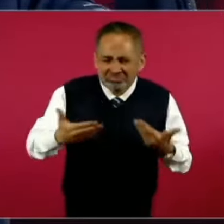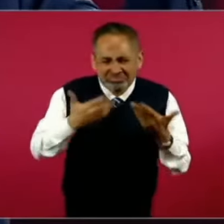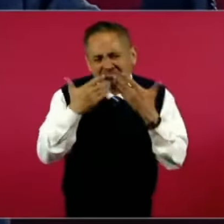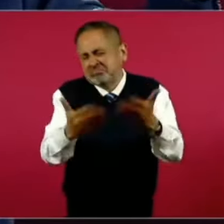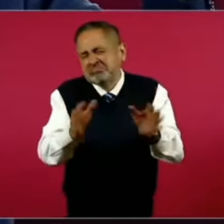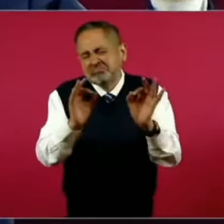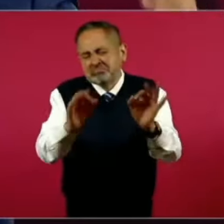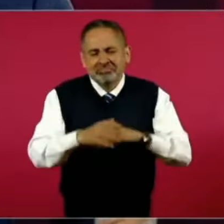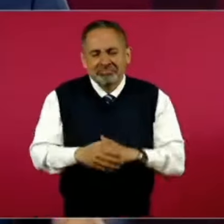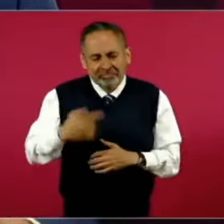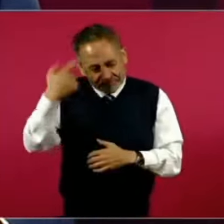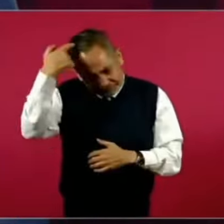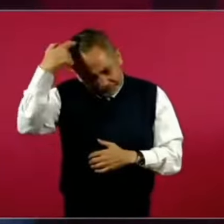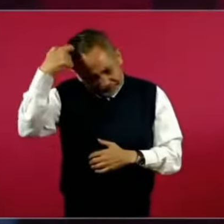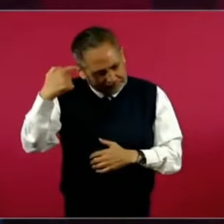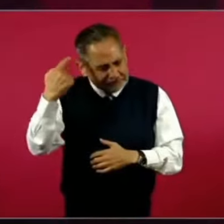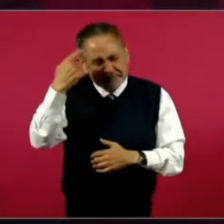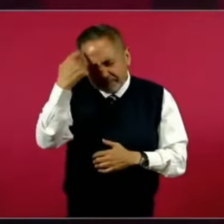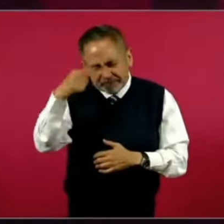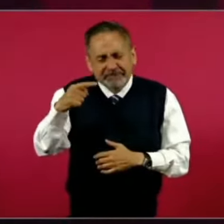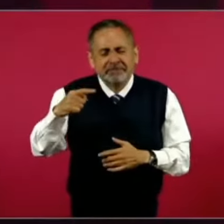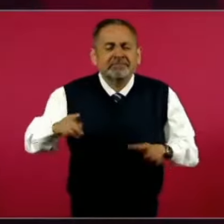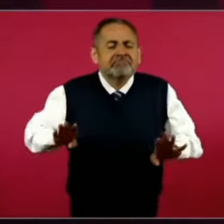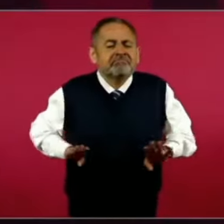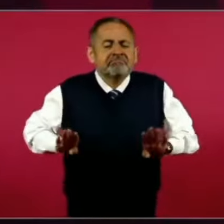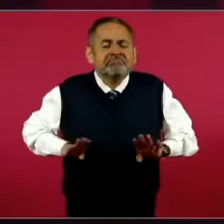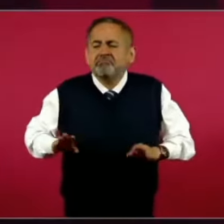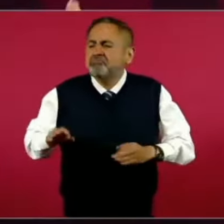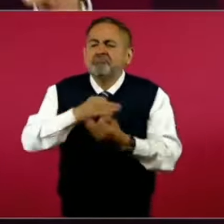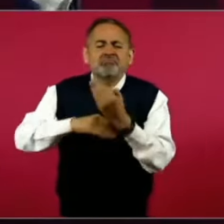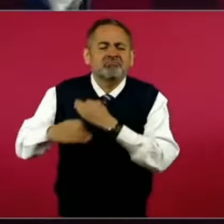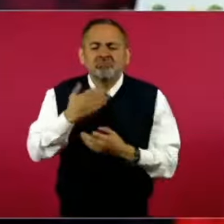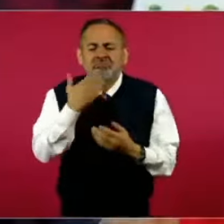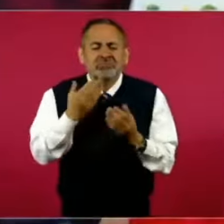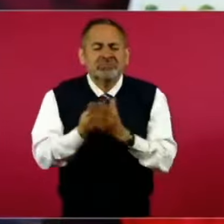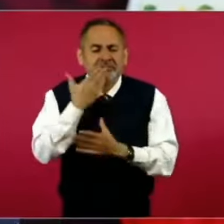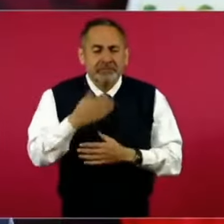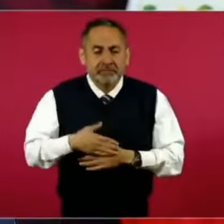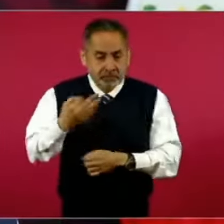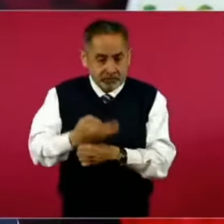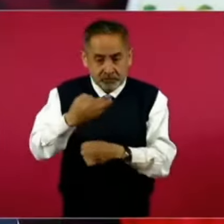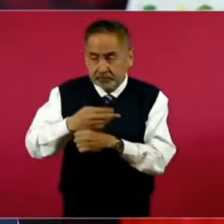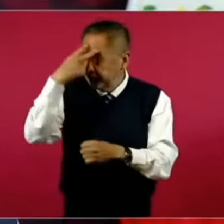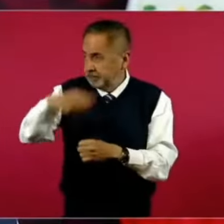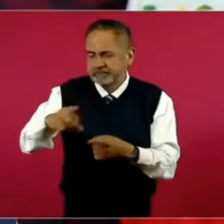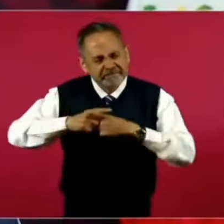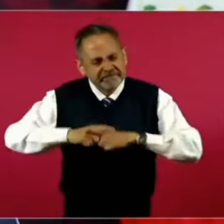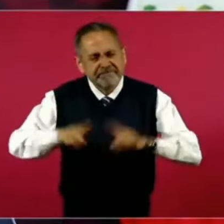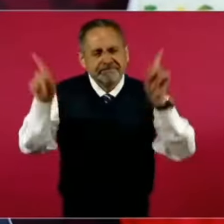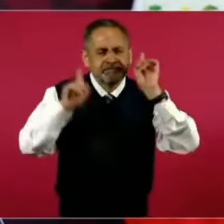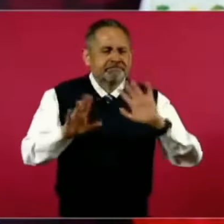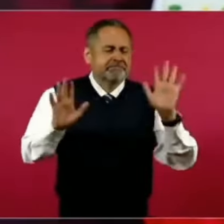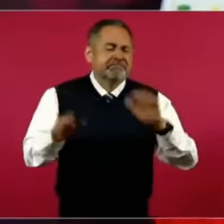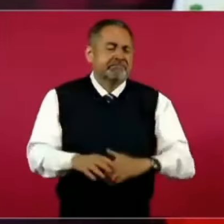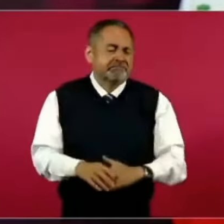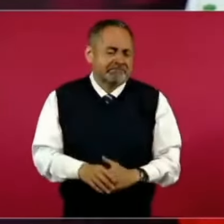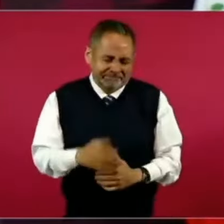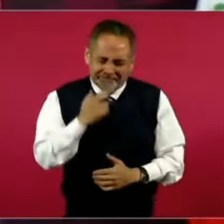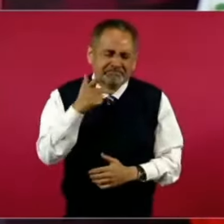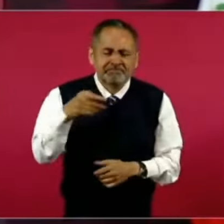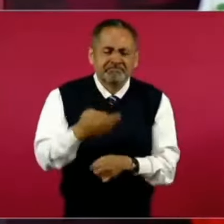y es en beneficio de todos, porque este es otro México. Baste nada más